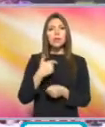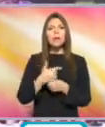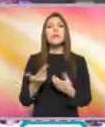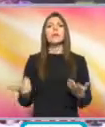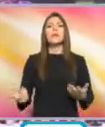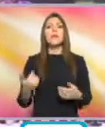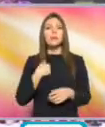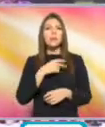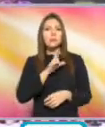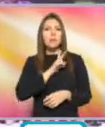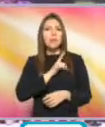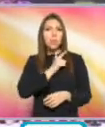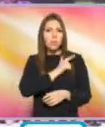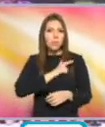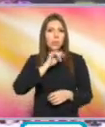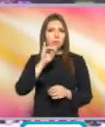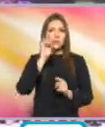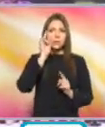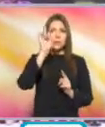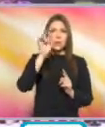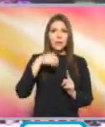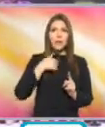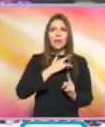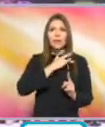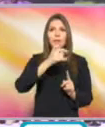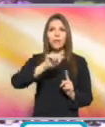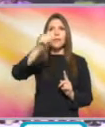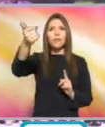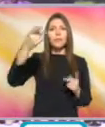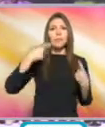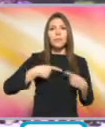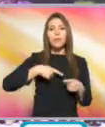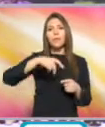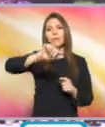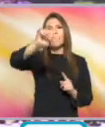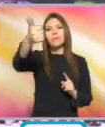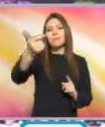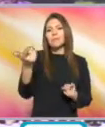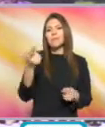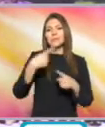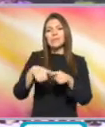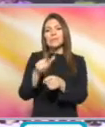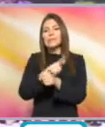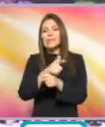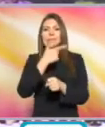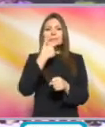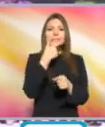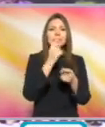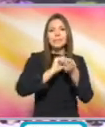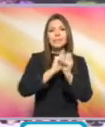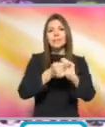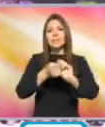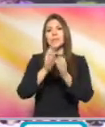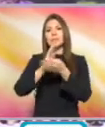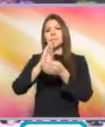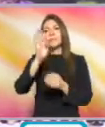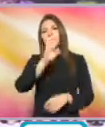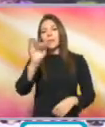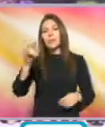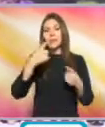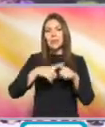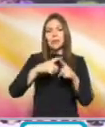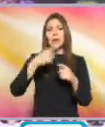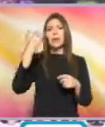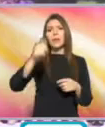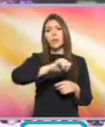por personas indistintamente de su género. Hay quienes ni siquiera, con tantos prejuicios, ni siquiera se atreven a hablar, a acercarse, a conocer a